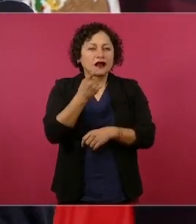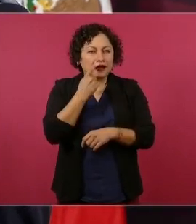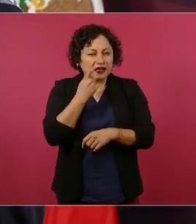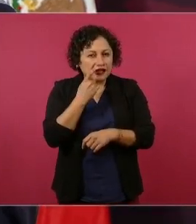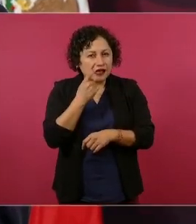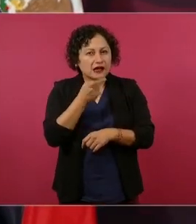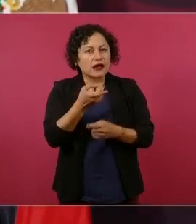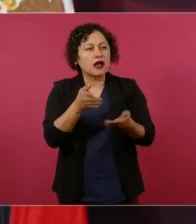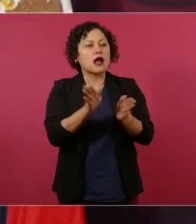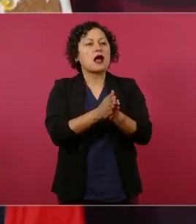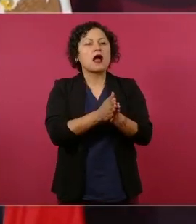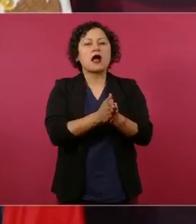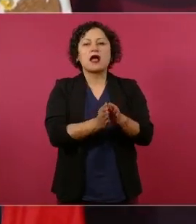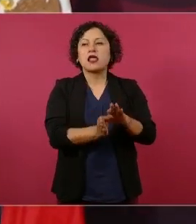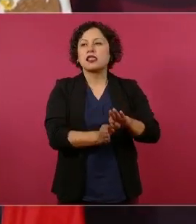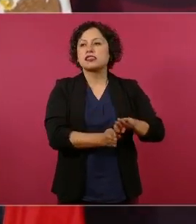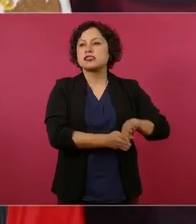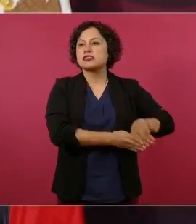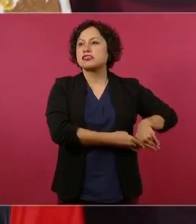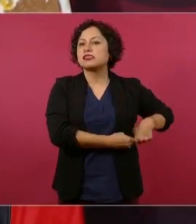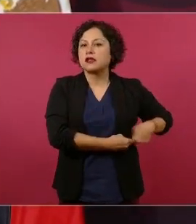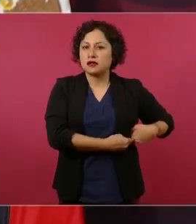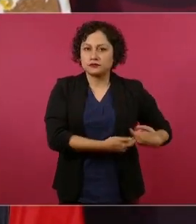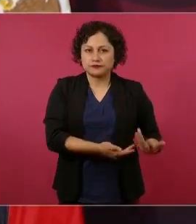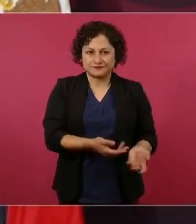fue más que un error.